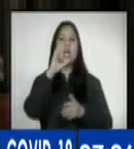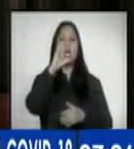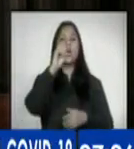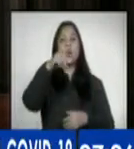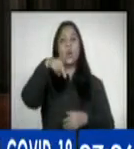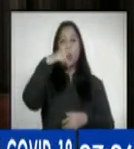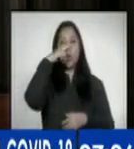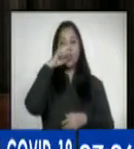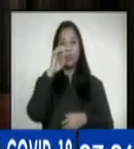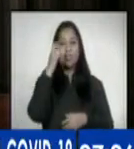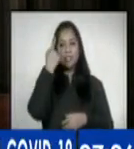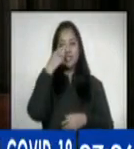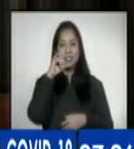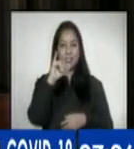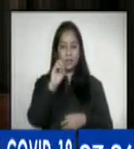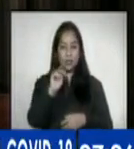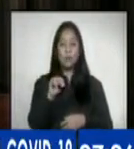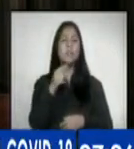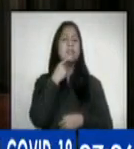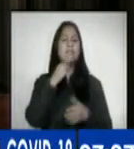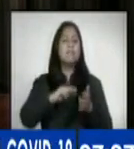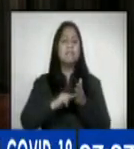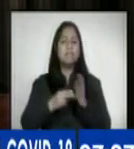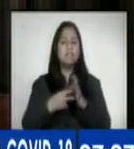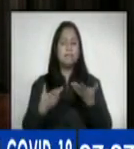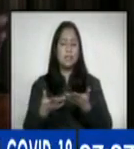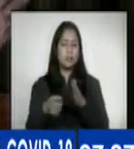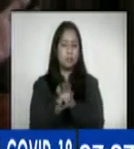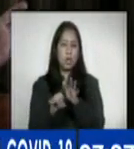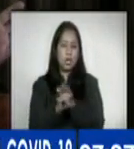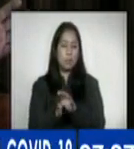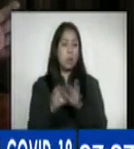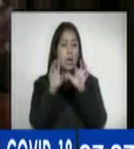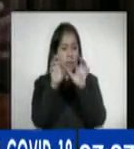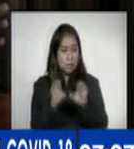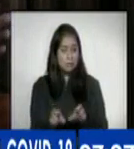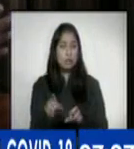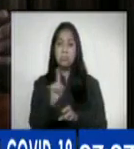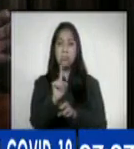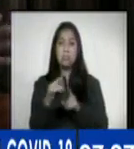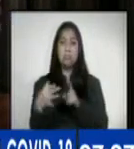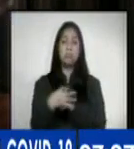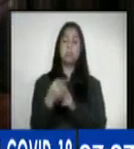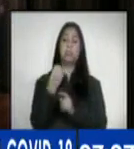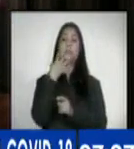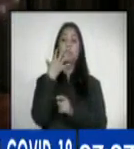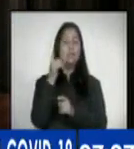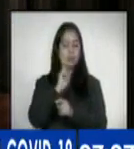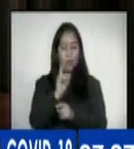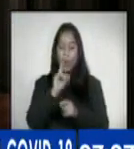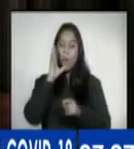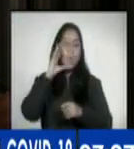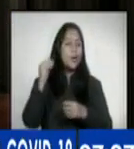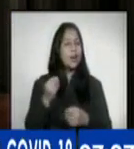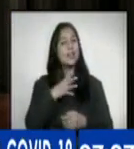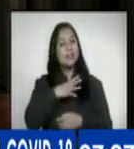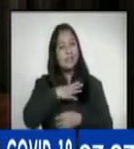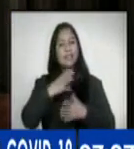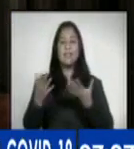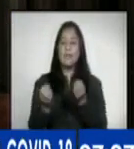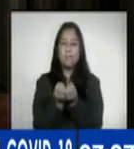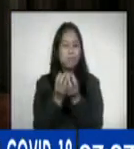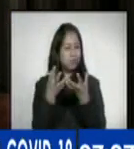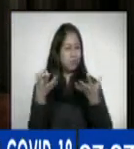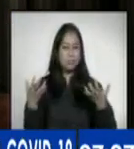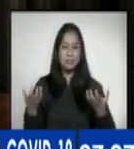que todas aquellas personas que no puedan ser contaminadas porque anden en lugares en donde haya mucha